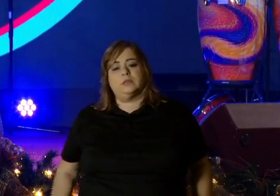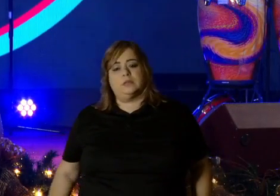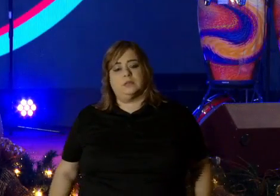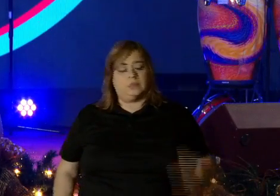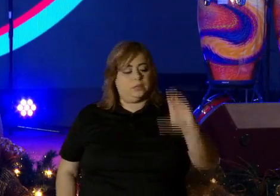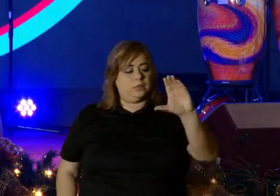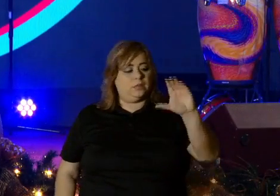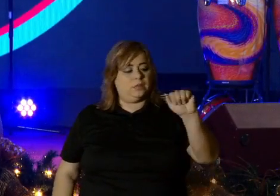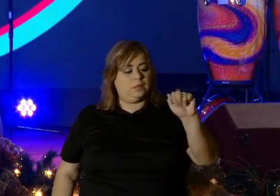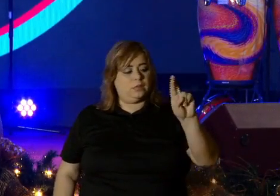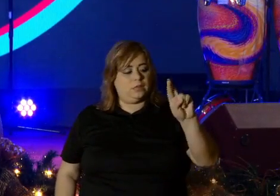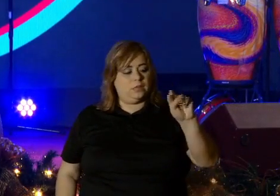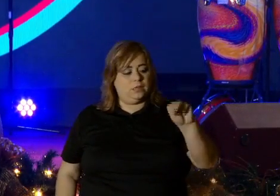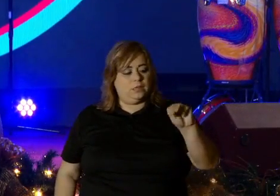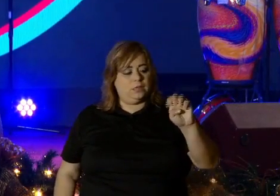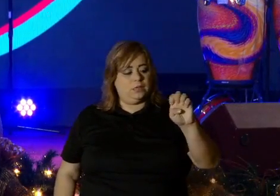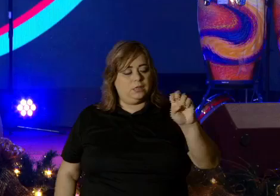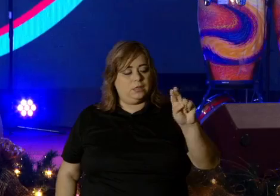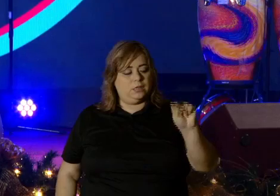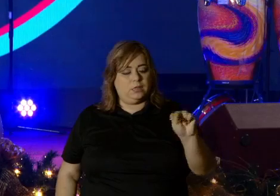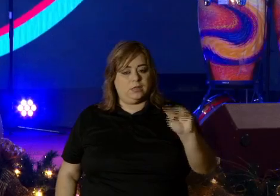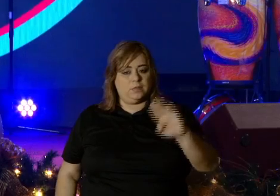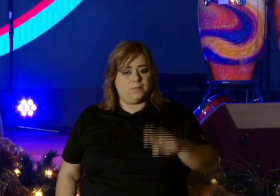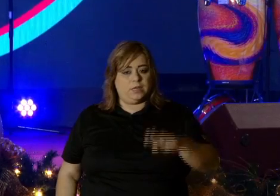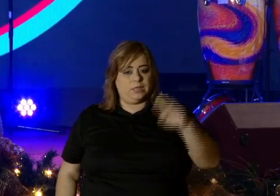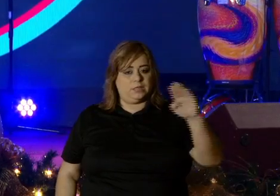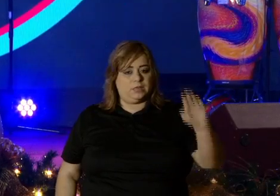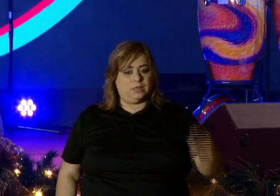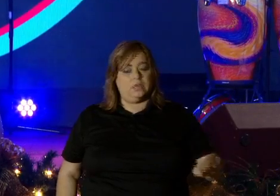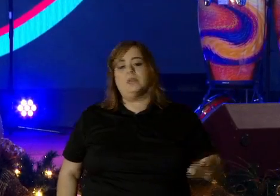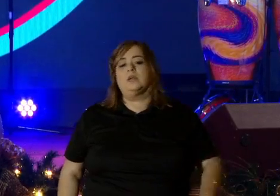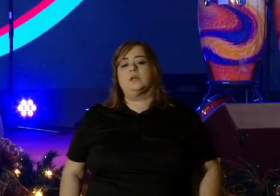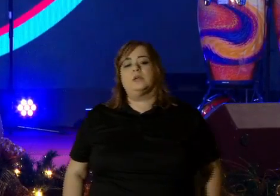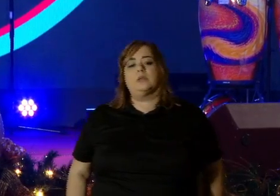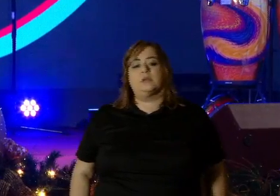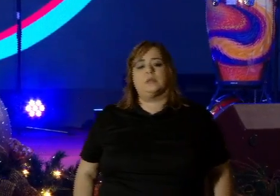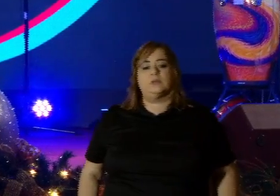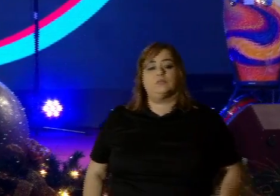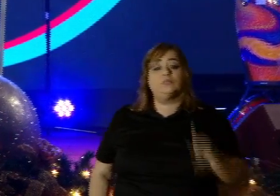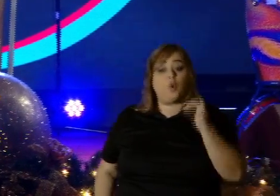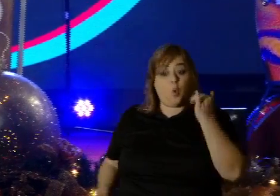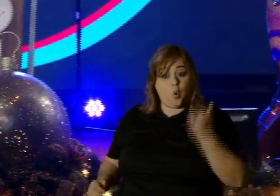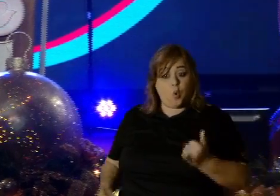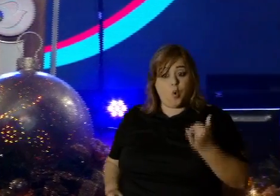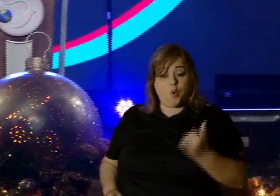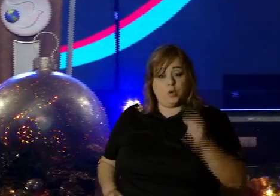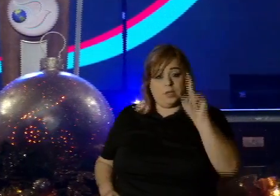Carmen Grillo de Bayamón. Gloria a Dios por estas vidas. Y yo te pregunto hoy, ¿habrá alguna